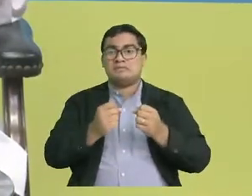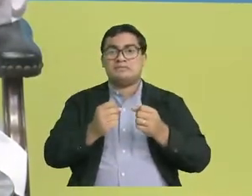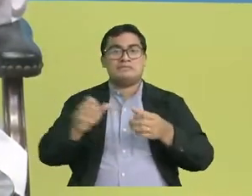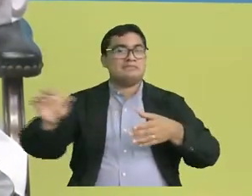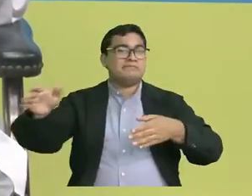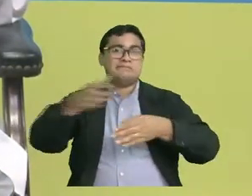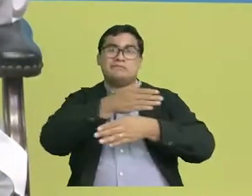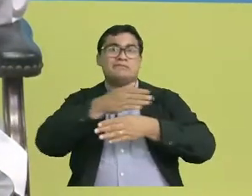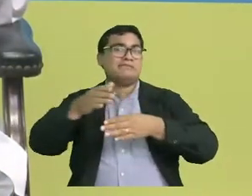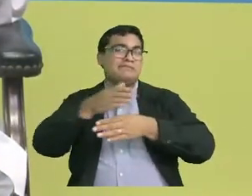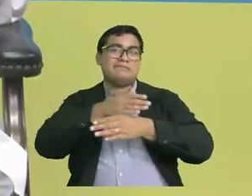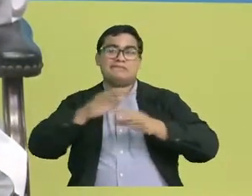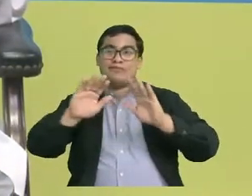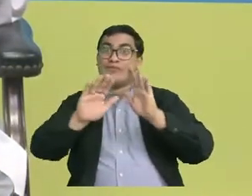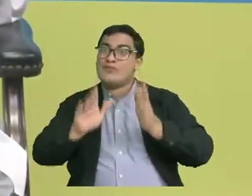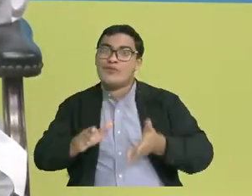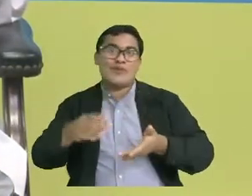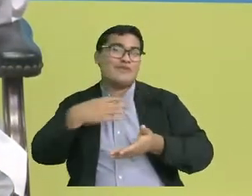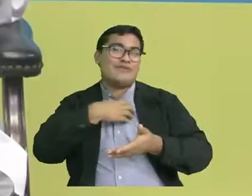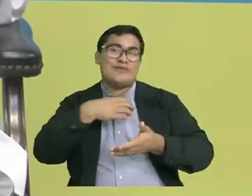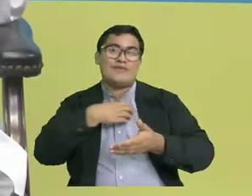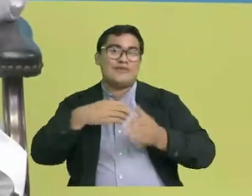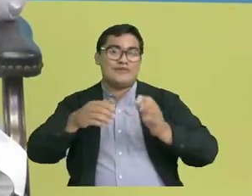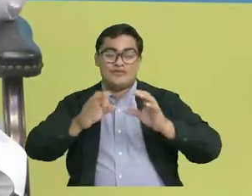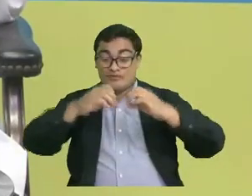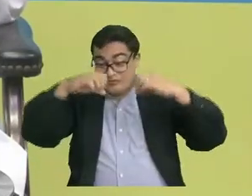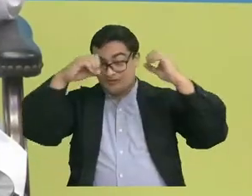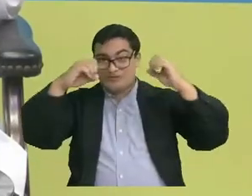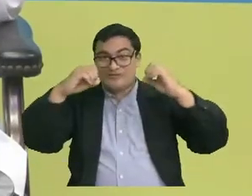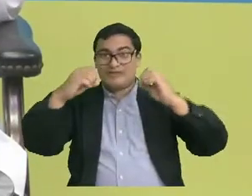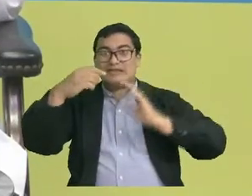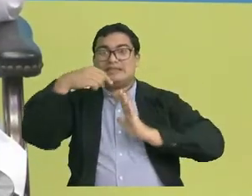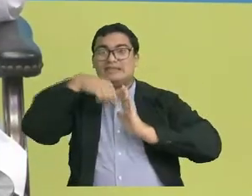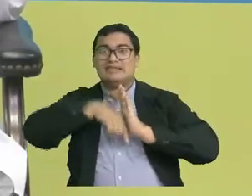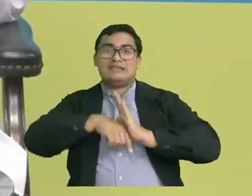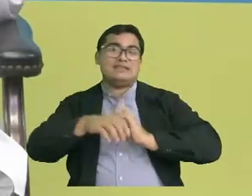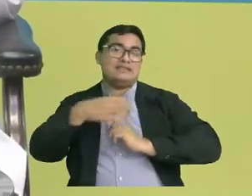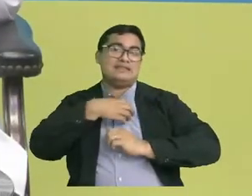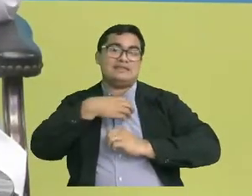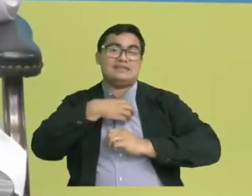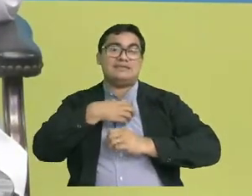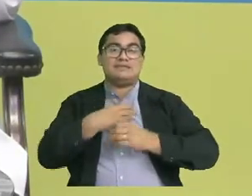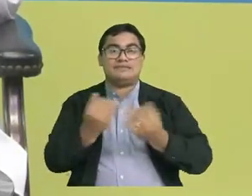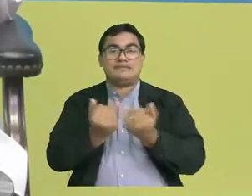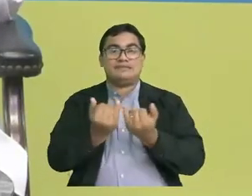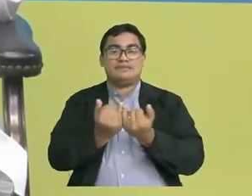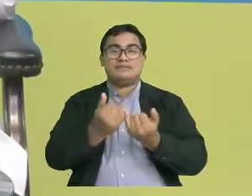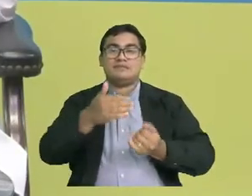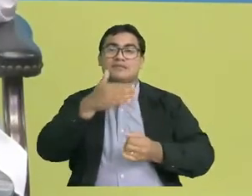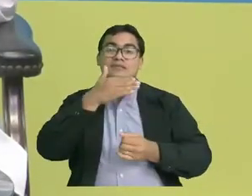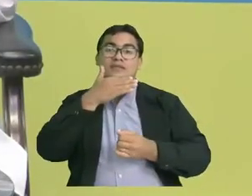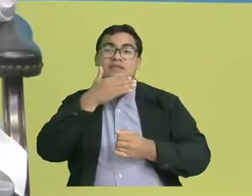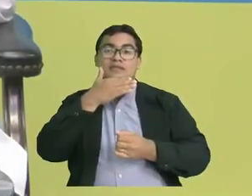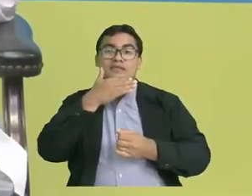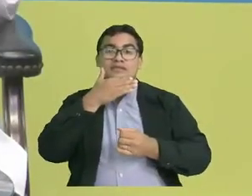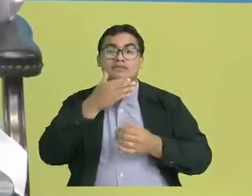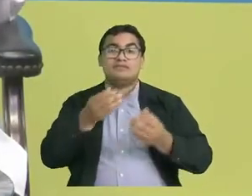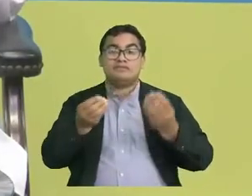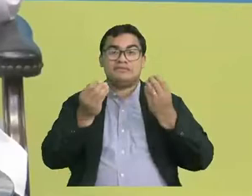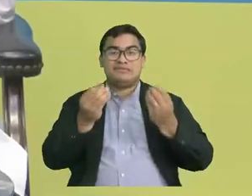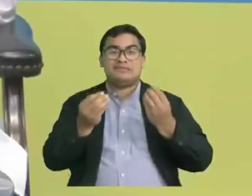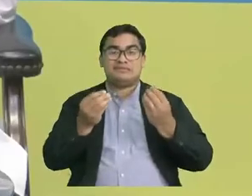niña, ¿verdad? Entonces, también de igual manera, es una condición que tiene un impacto muy